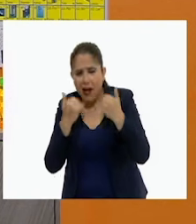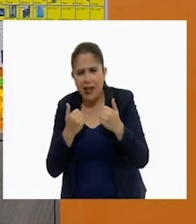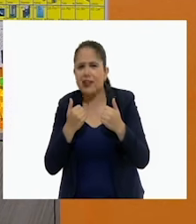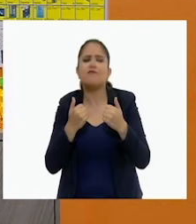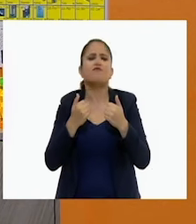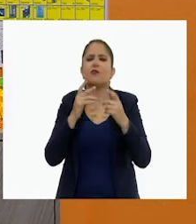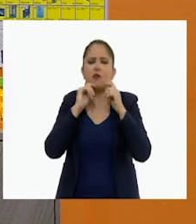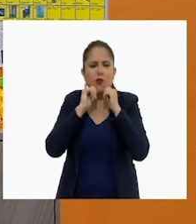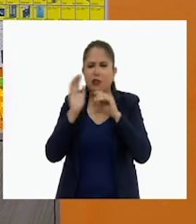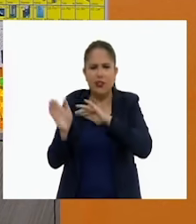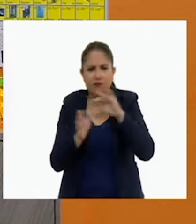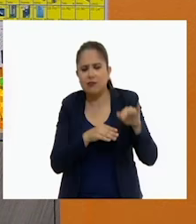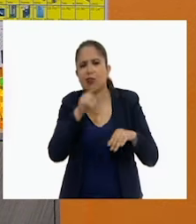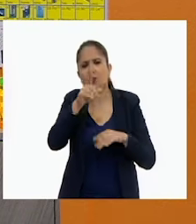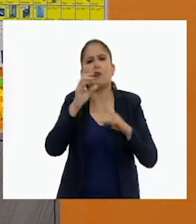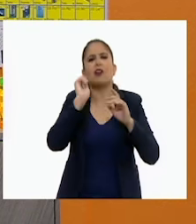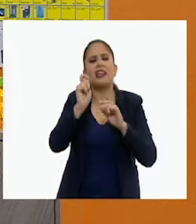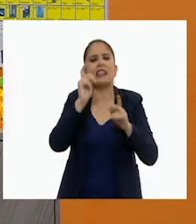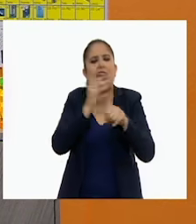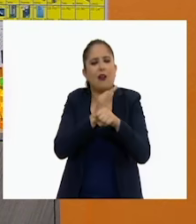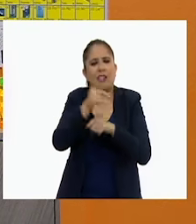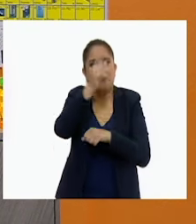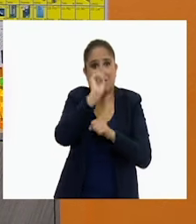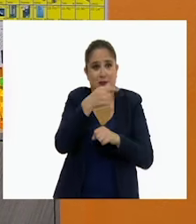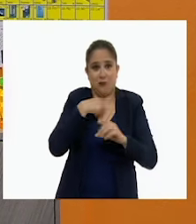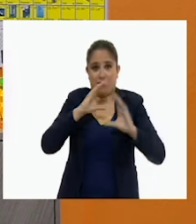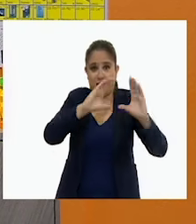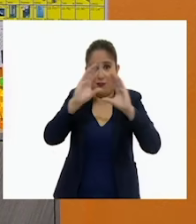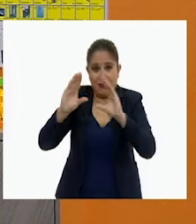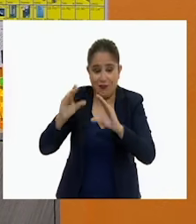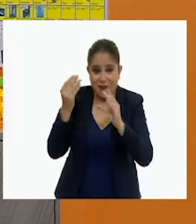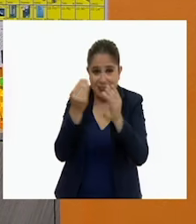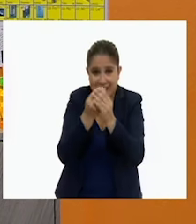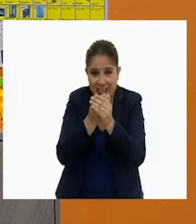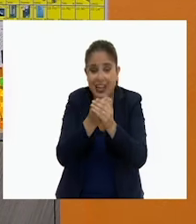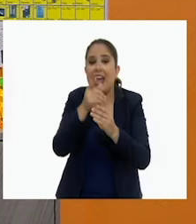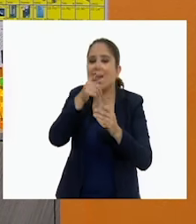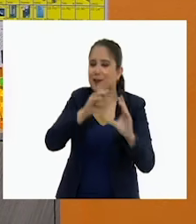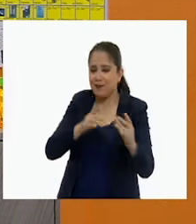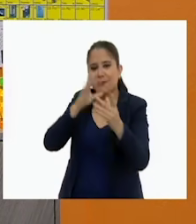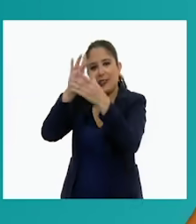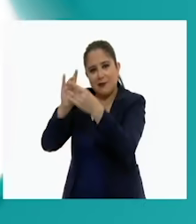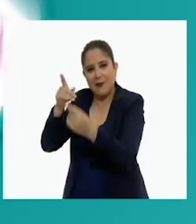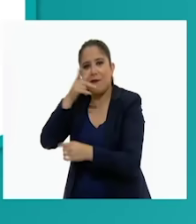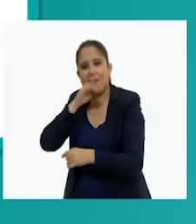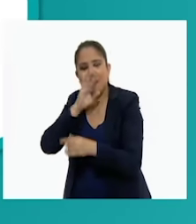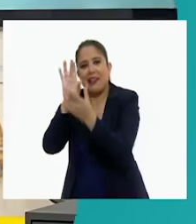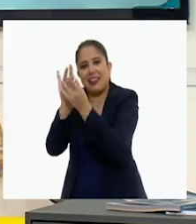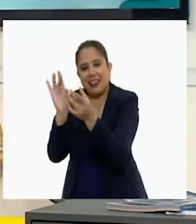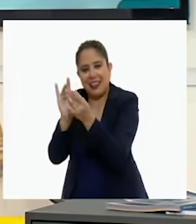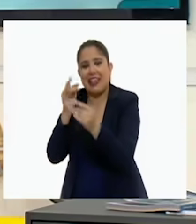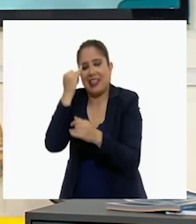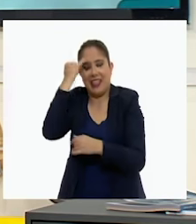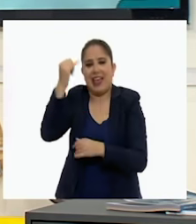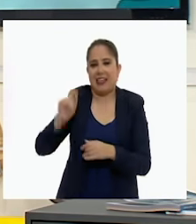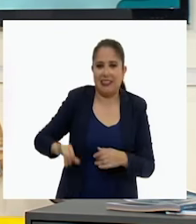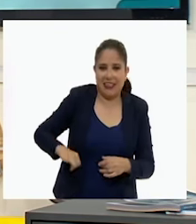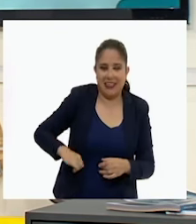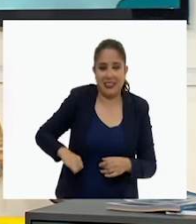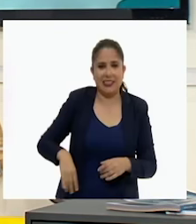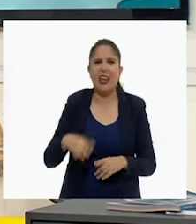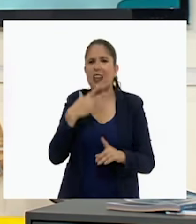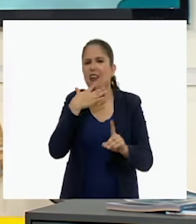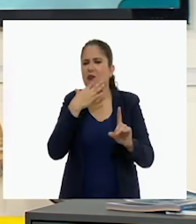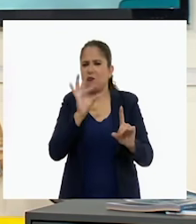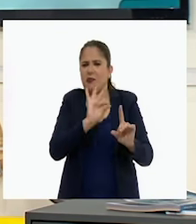Charla sobre lo que aprendiste en este programa con tu familia. Seguro tendrán otras ideas interesantes. Desde el más